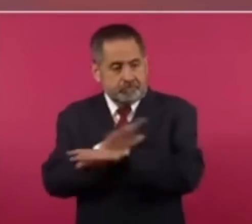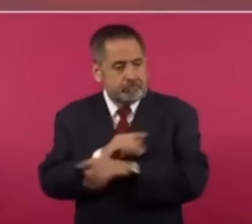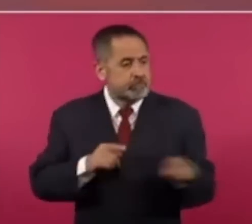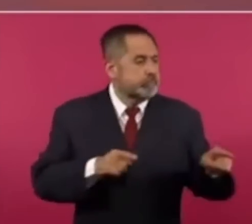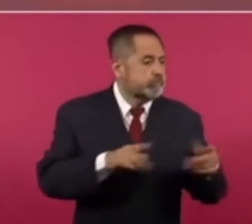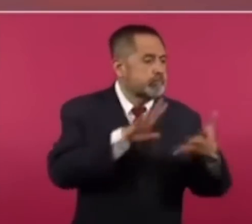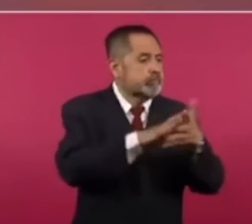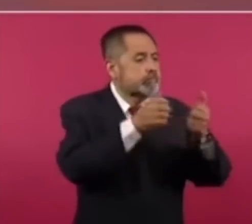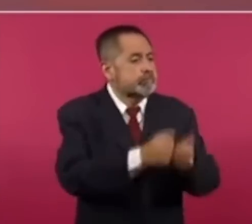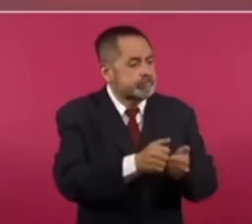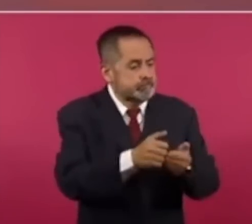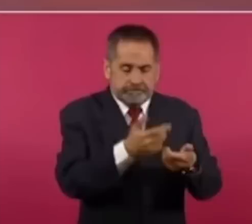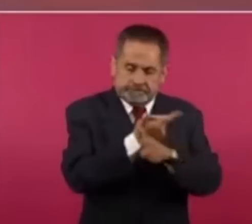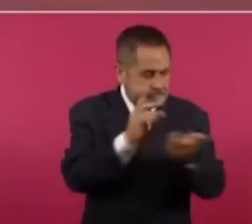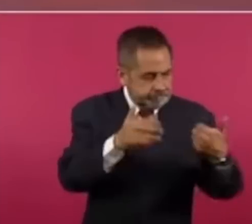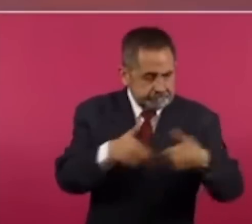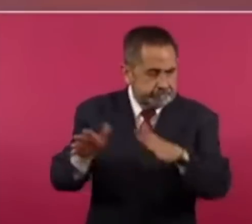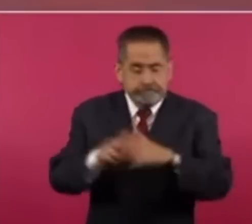quienes están ahí,